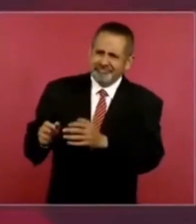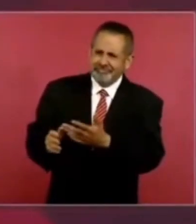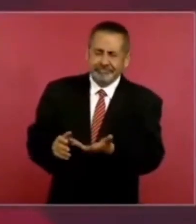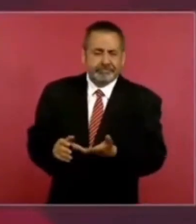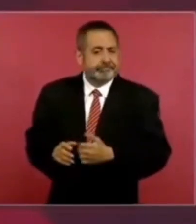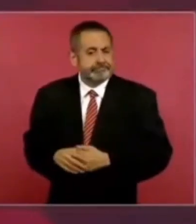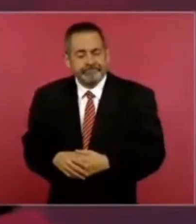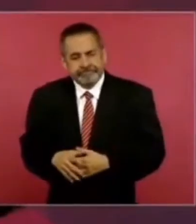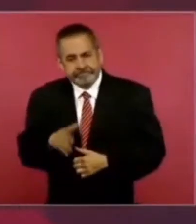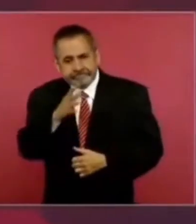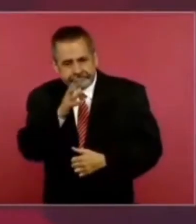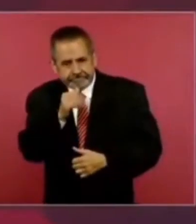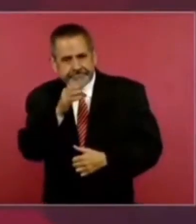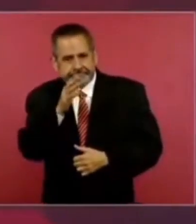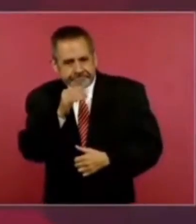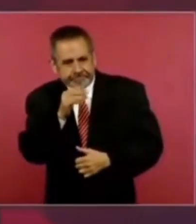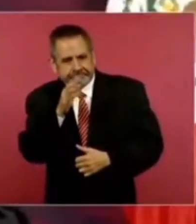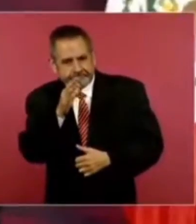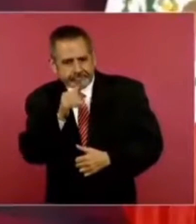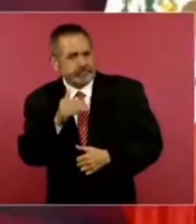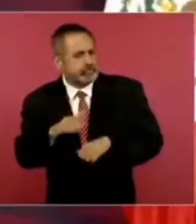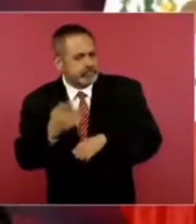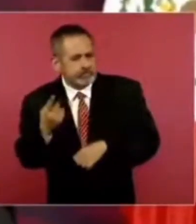Sin embargo, la corrupción